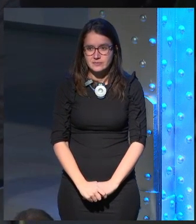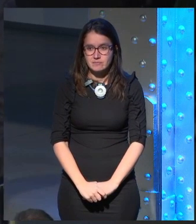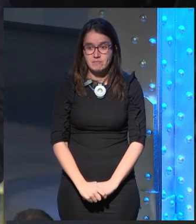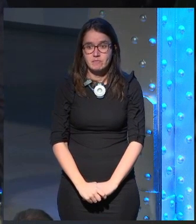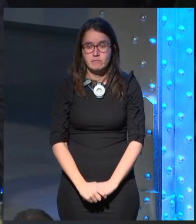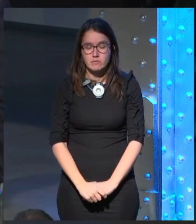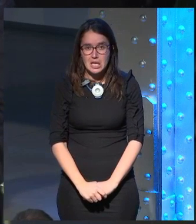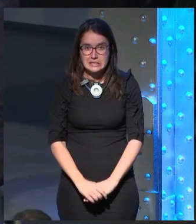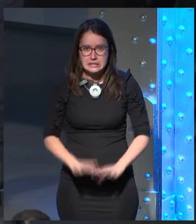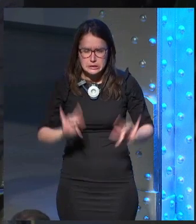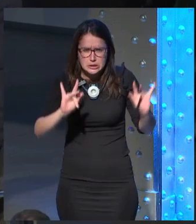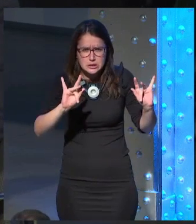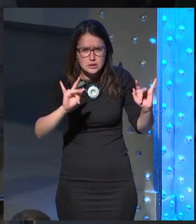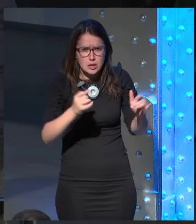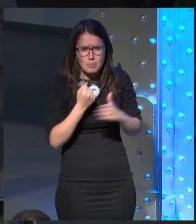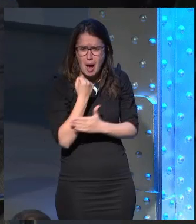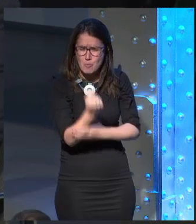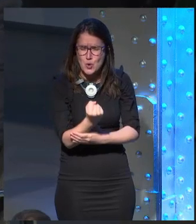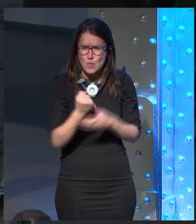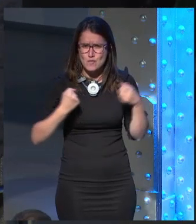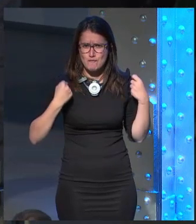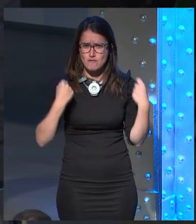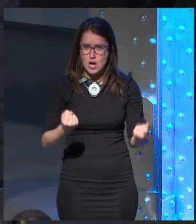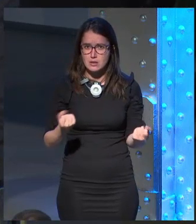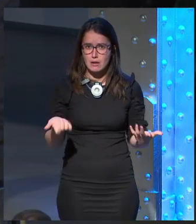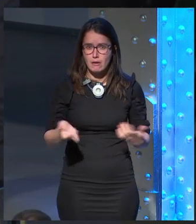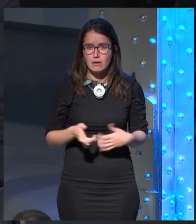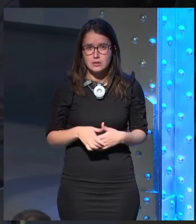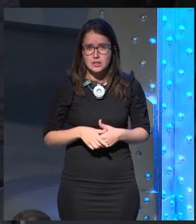Yeah, he was very. Sí, me apoyó un montón. Y